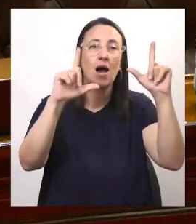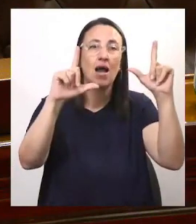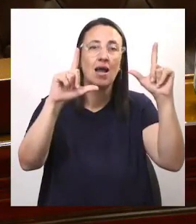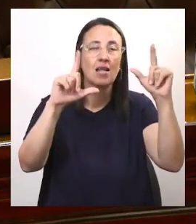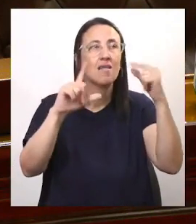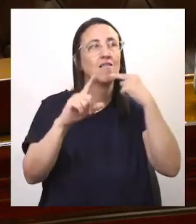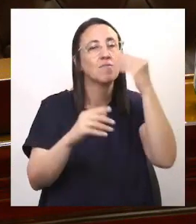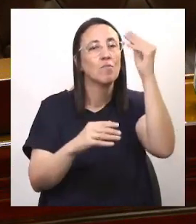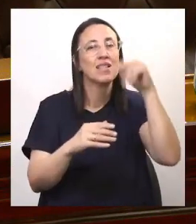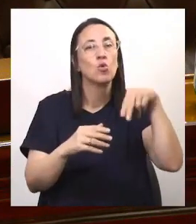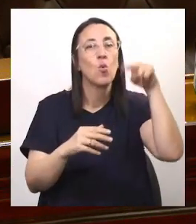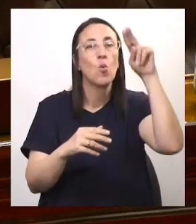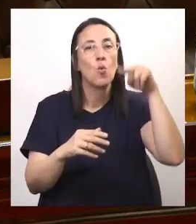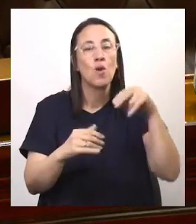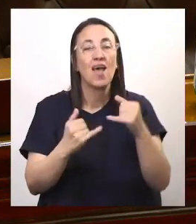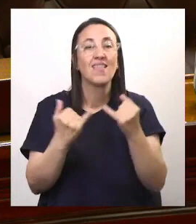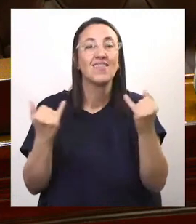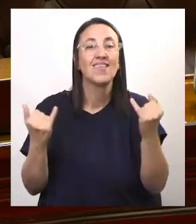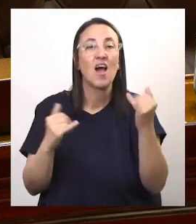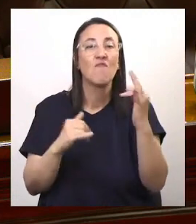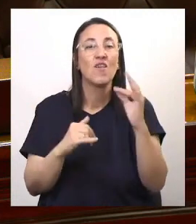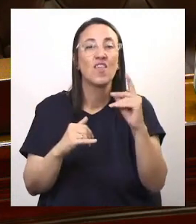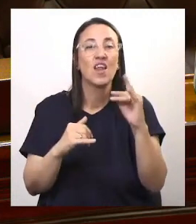reproducía la Liga Federal,